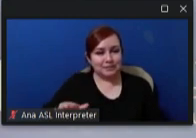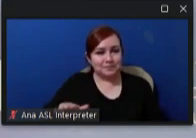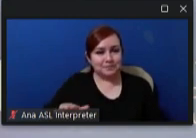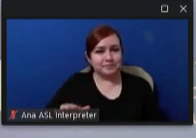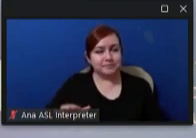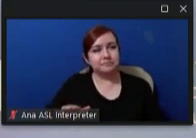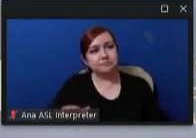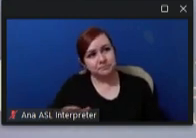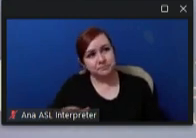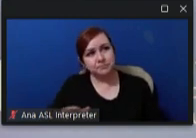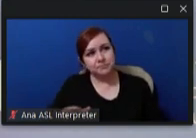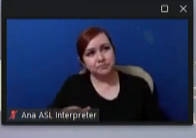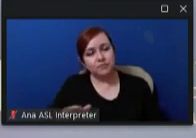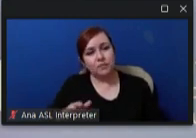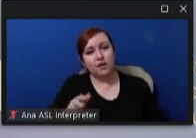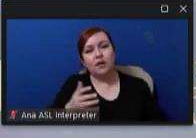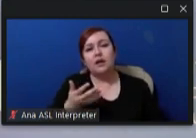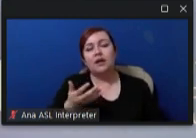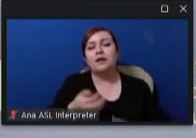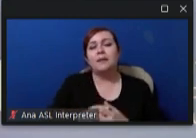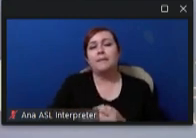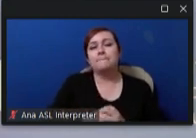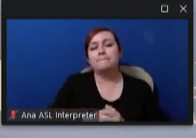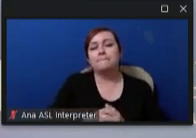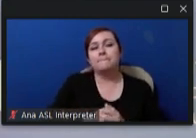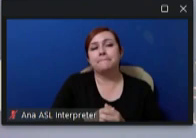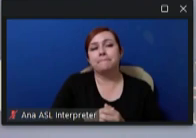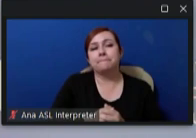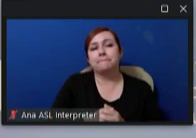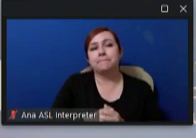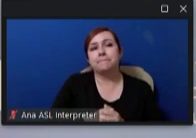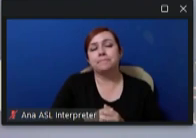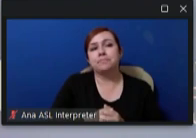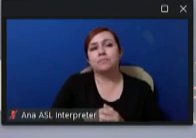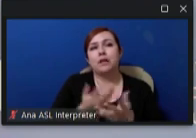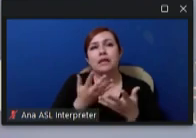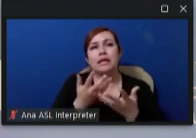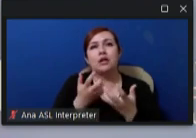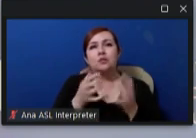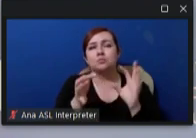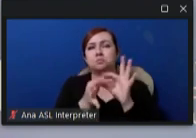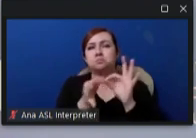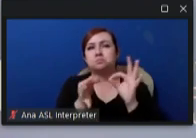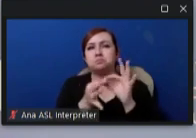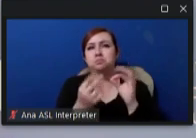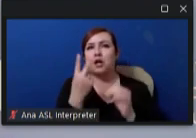hacer una precisión en dos aspectos.